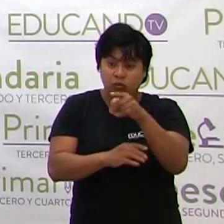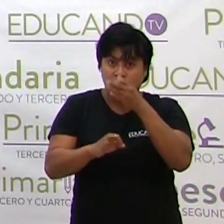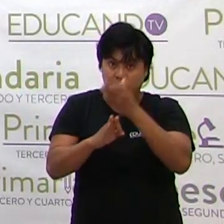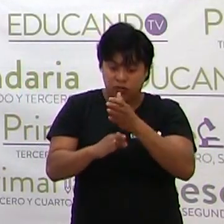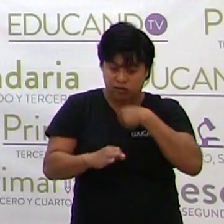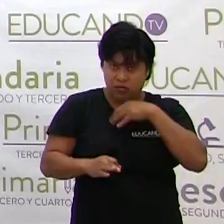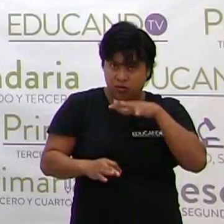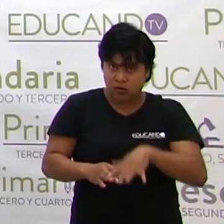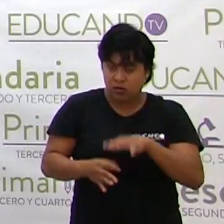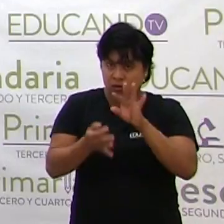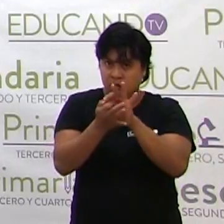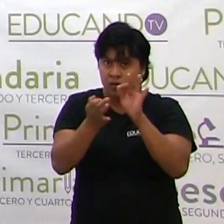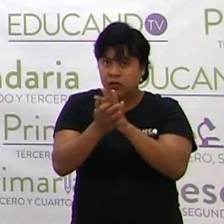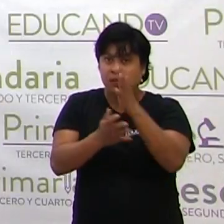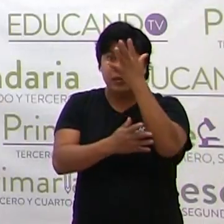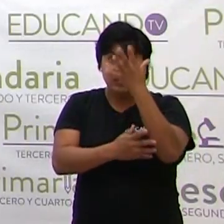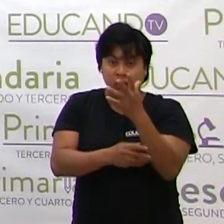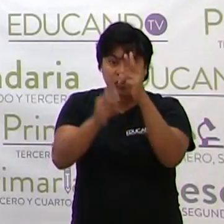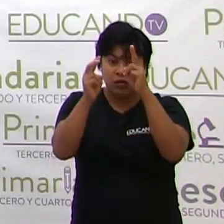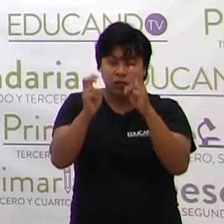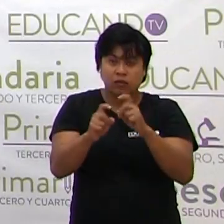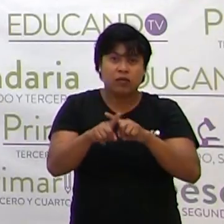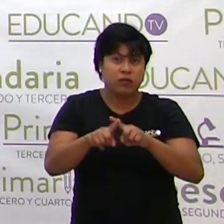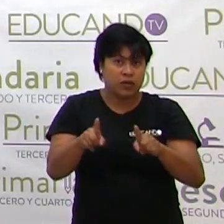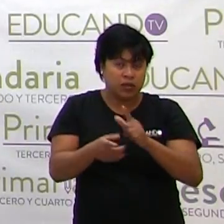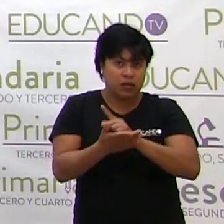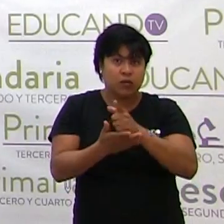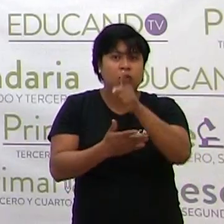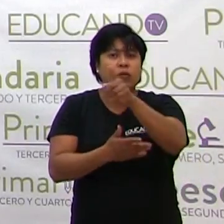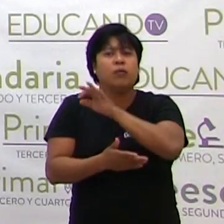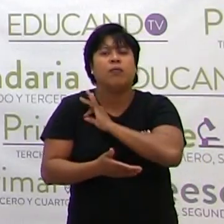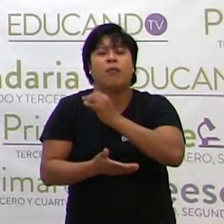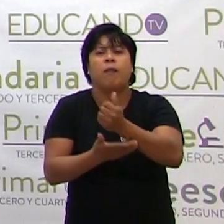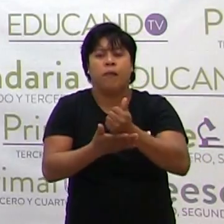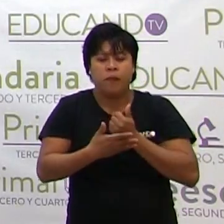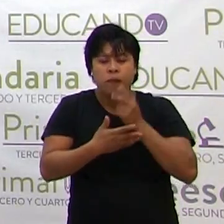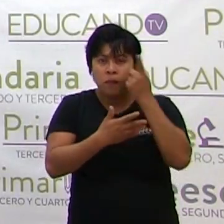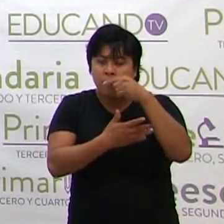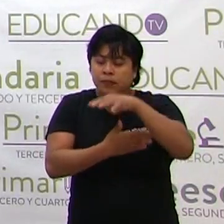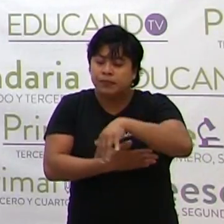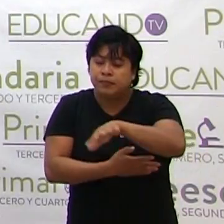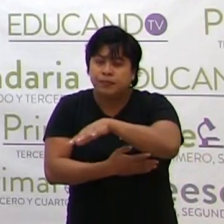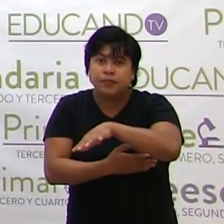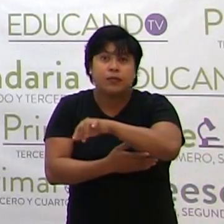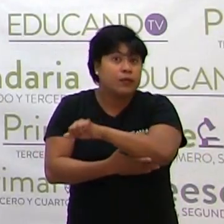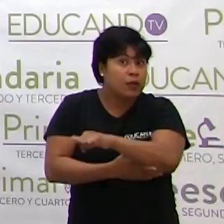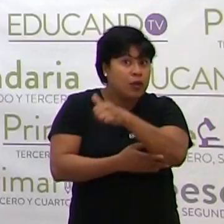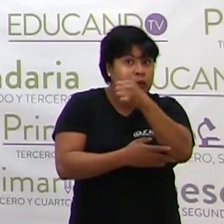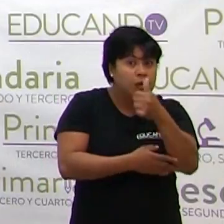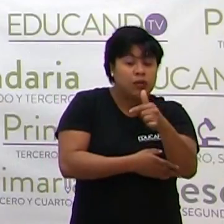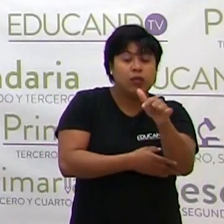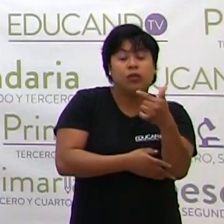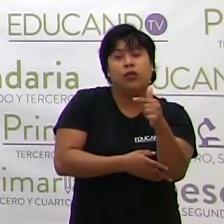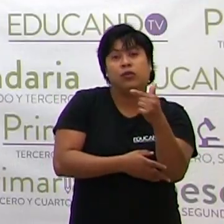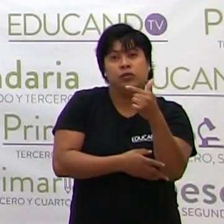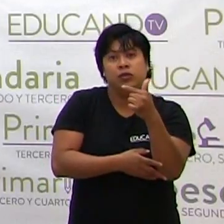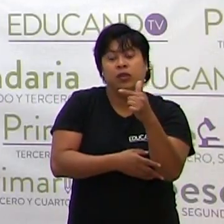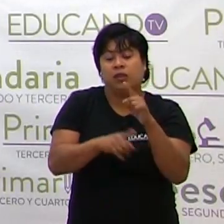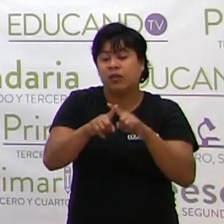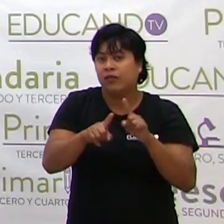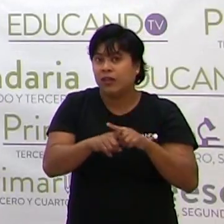yo te doy de 5 tipos de libros, tú me puedas ayudar a encontrar los otros 12 tipos de